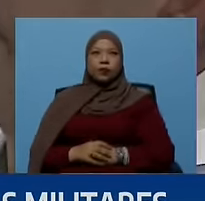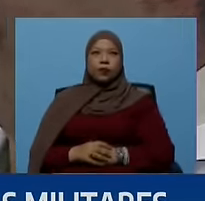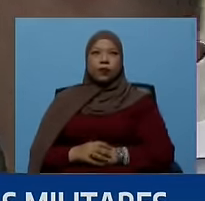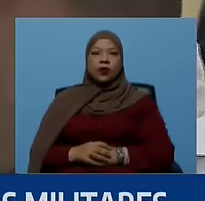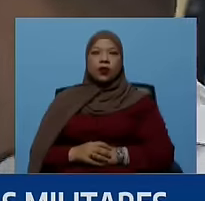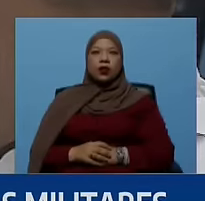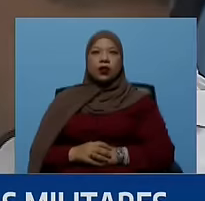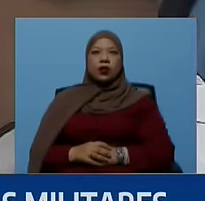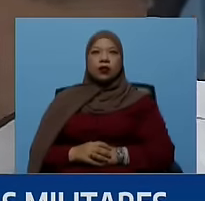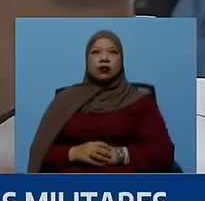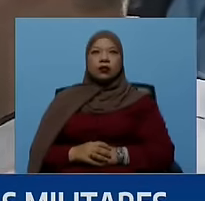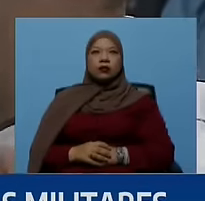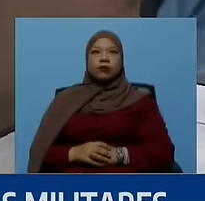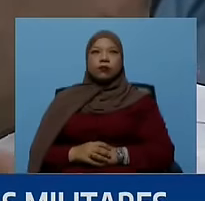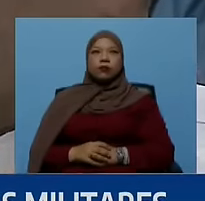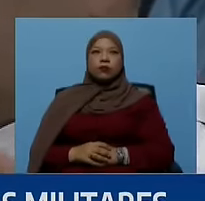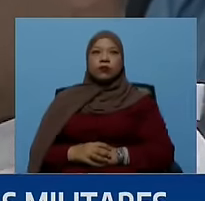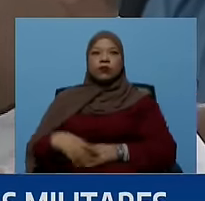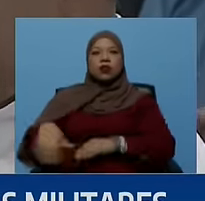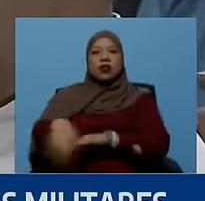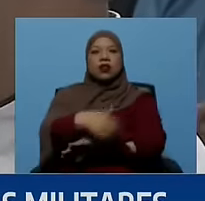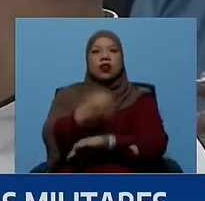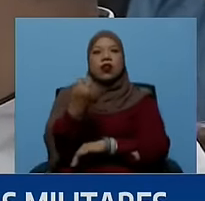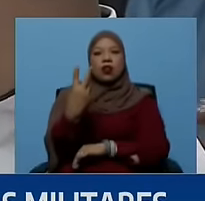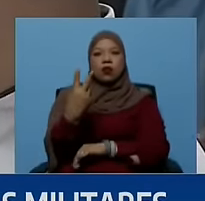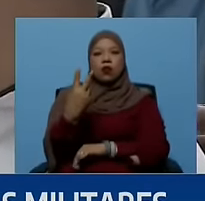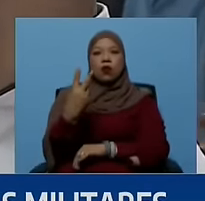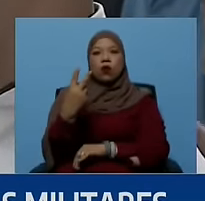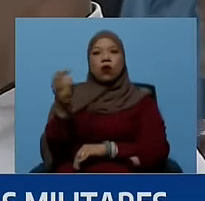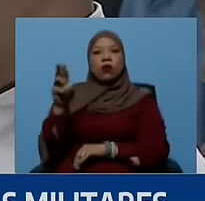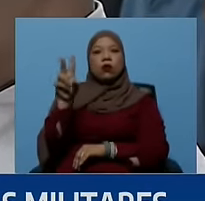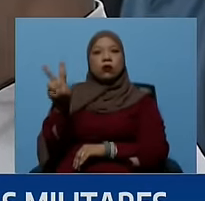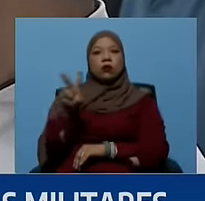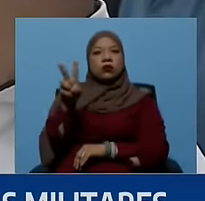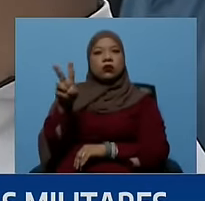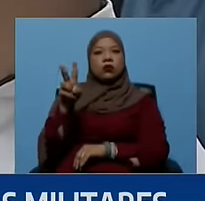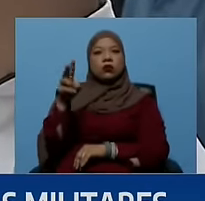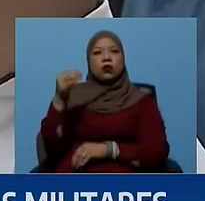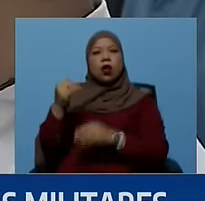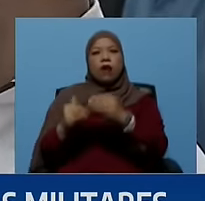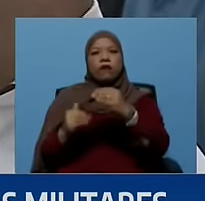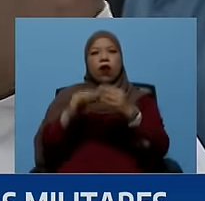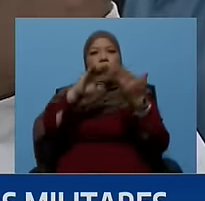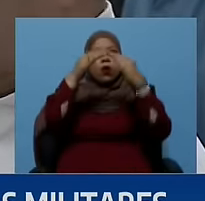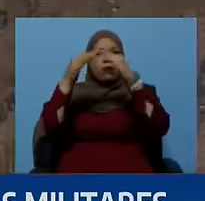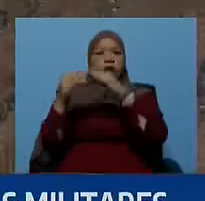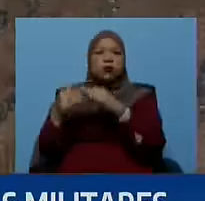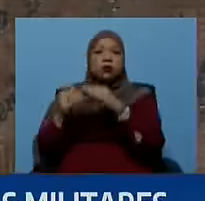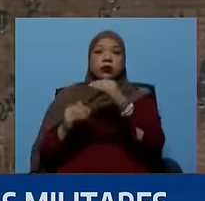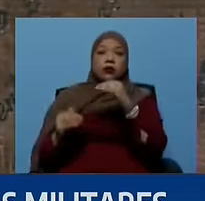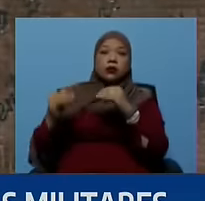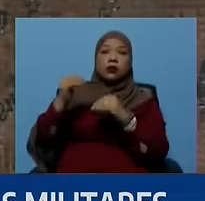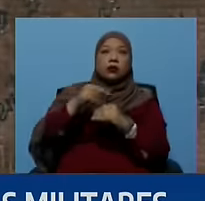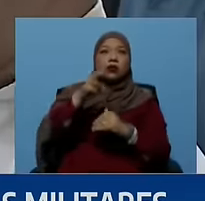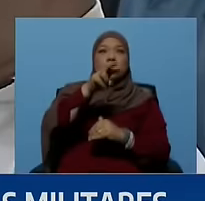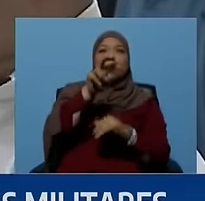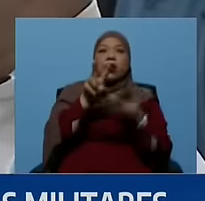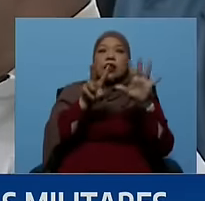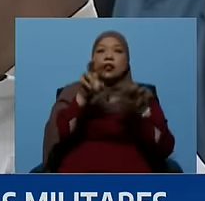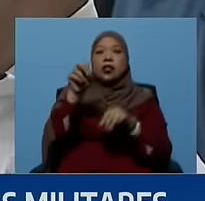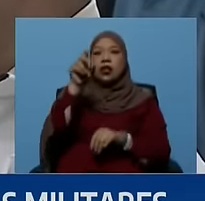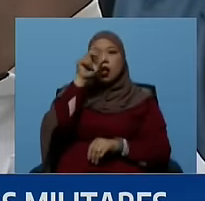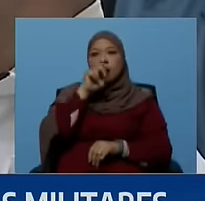vallero de la calle dos me dijiste abajo o arriba arriba es los